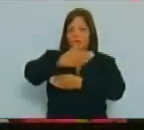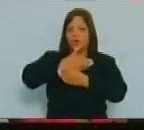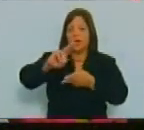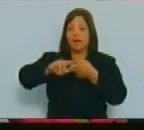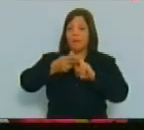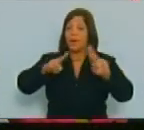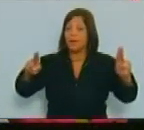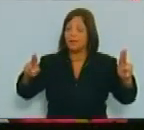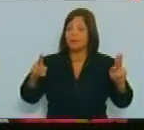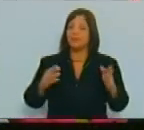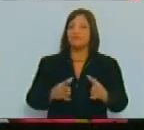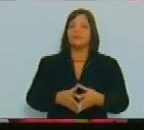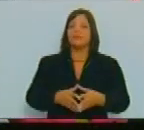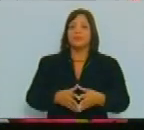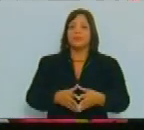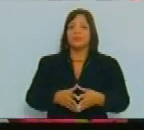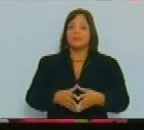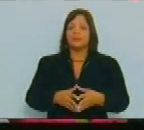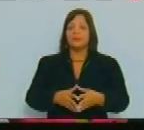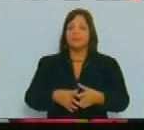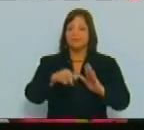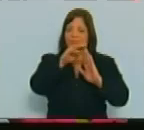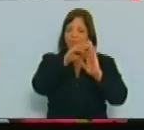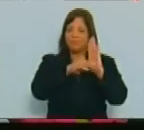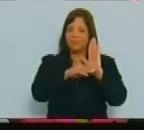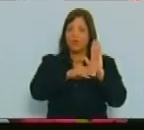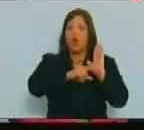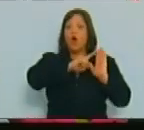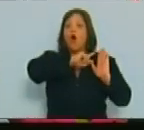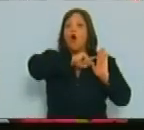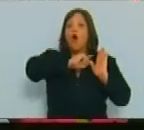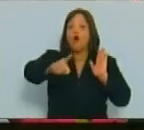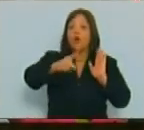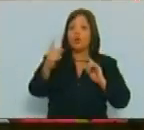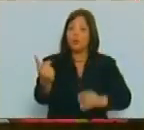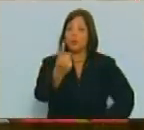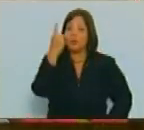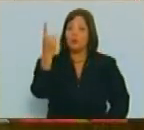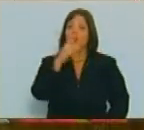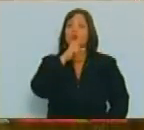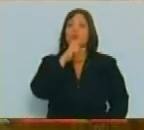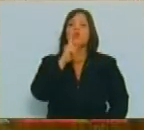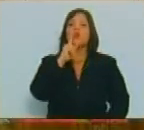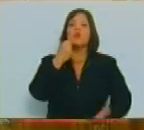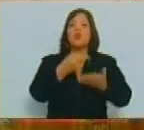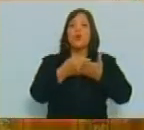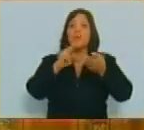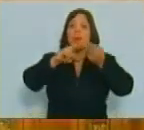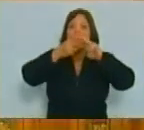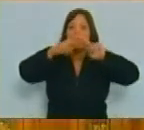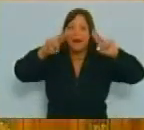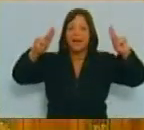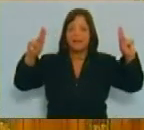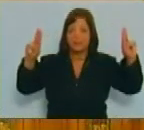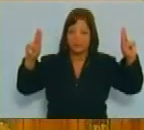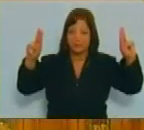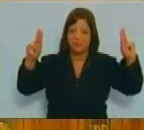paz ha instituido una orden única que se llama ordena la paz